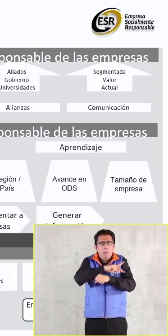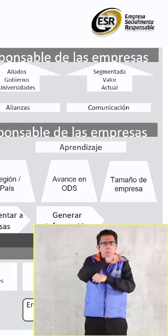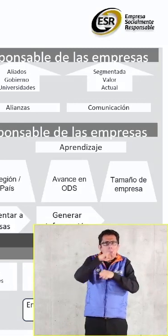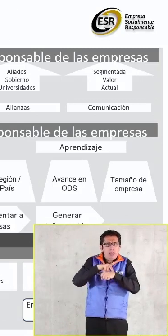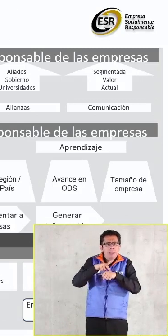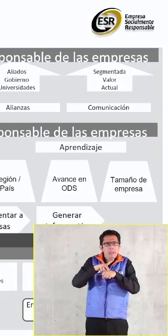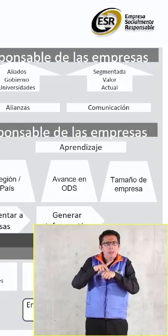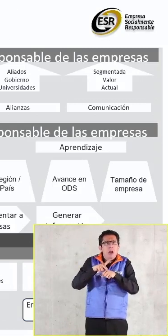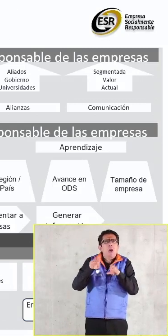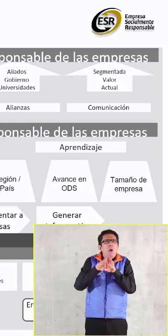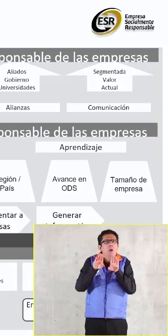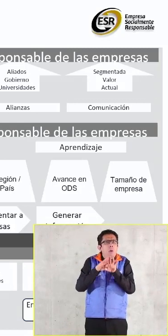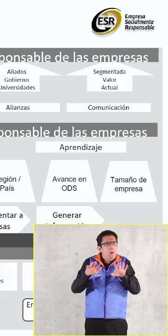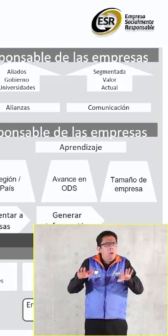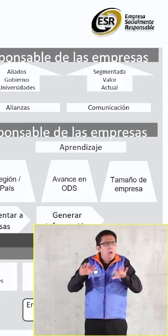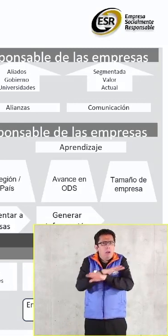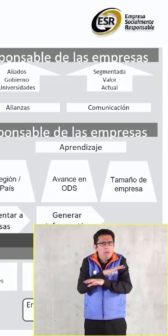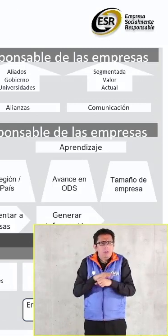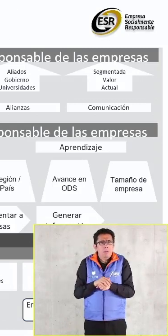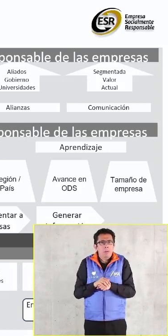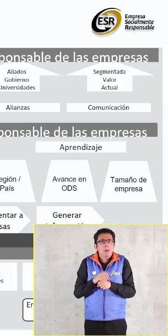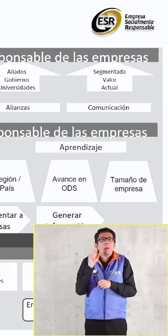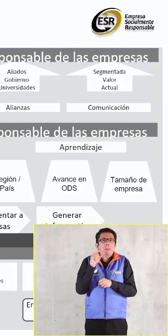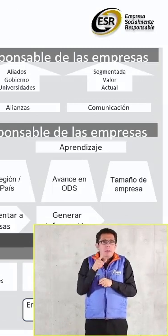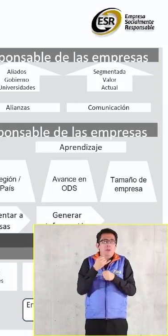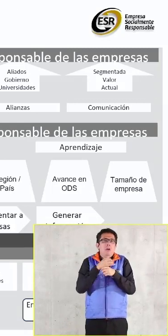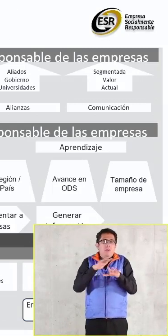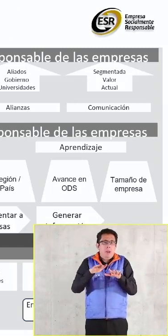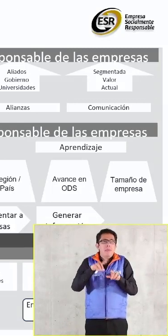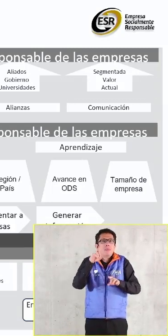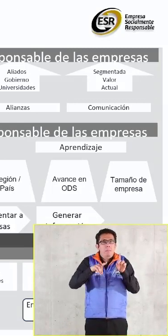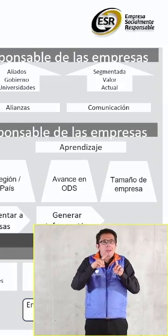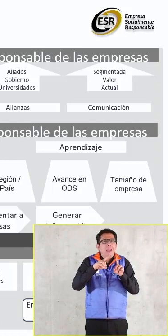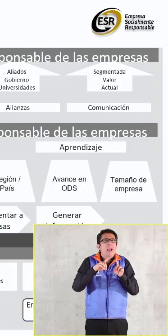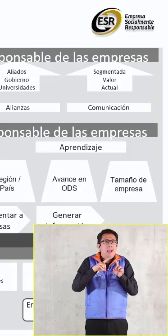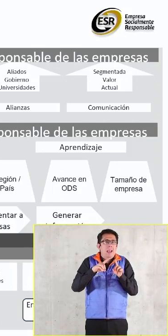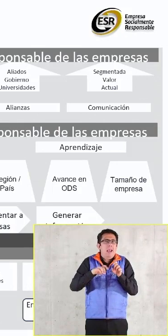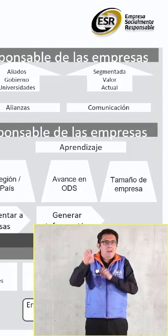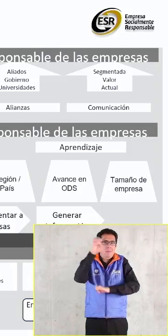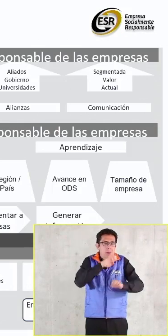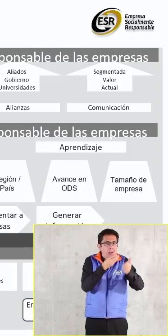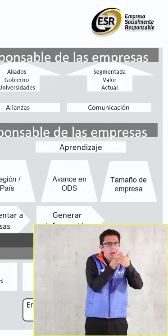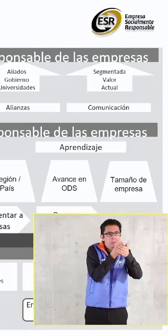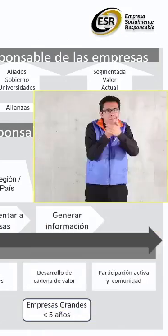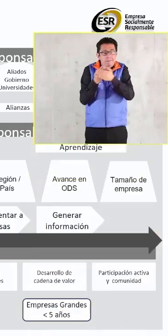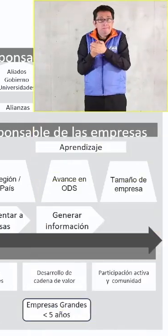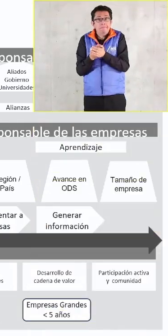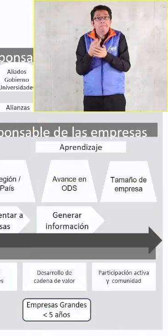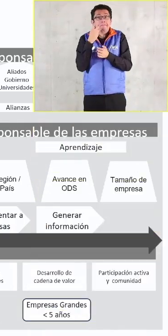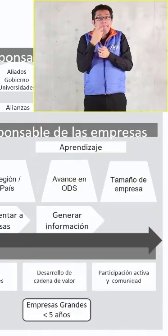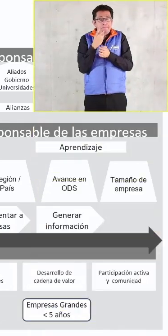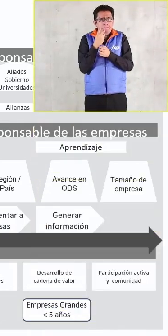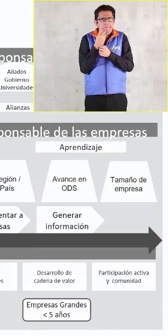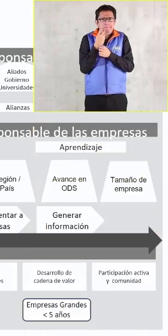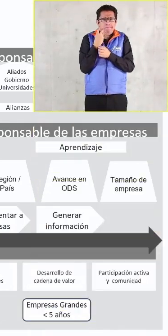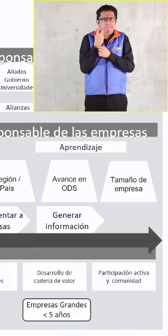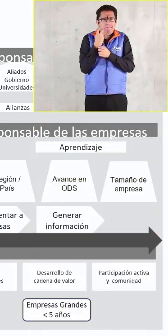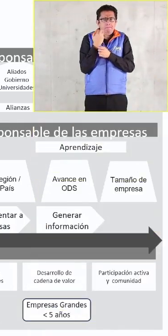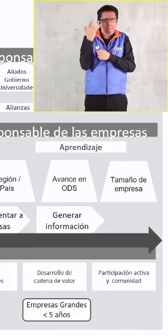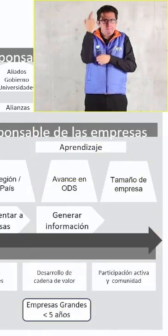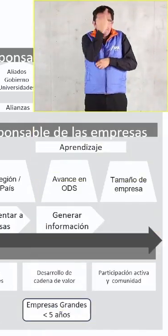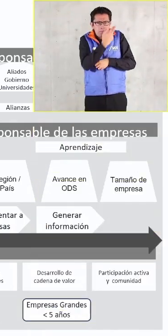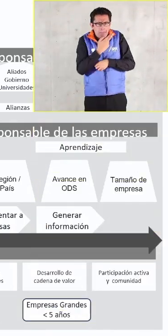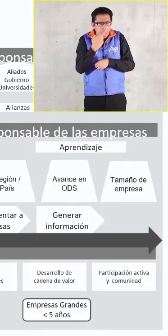los ODS? Y también tener la información por tipo de empresa. Con ese cruce nos permite segmentar de mejor manera a